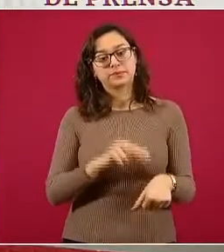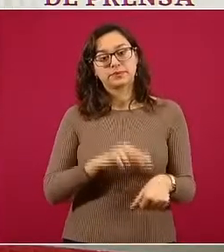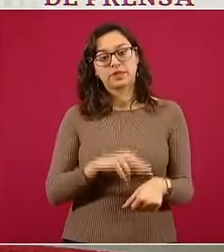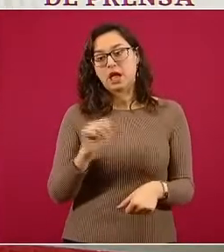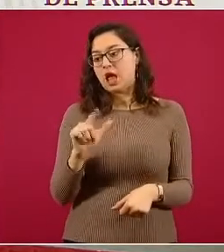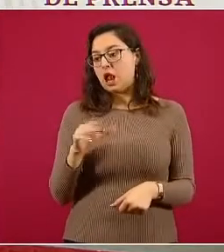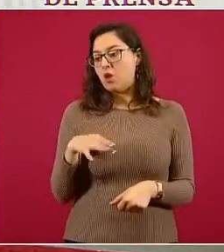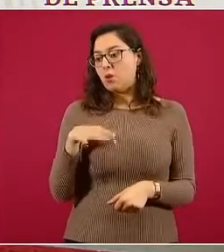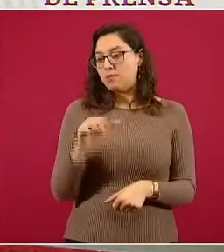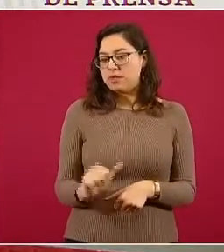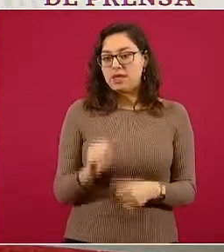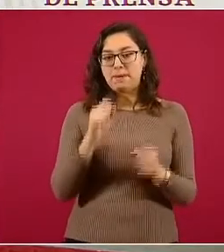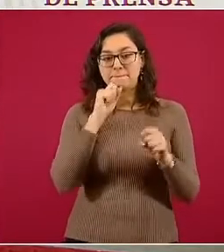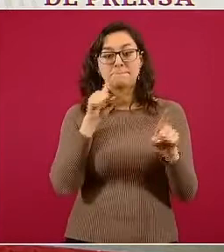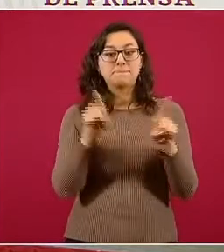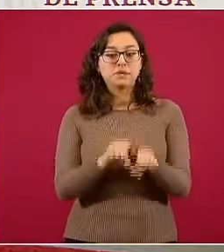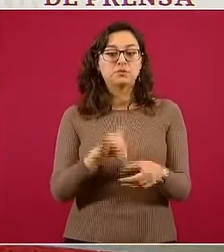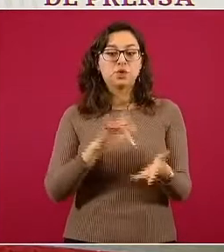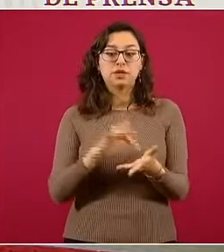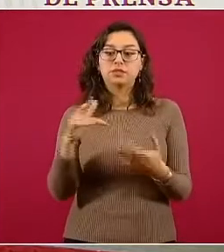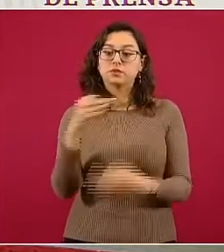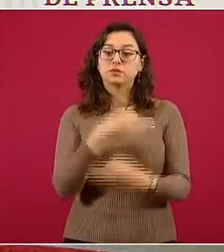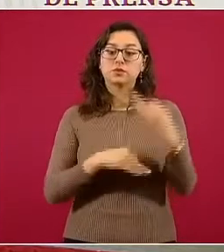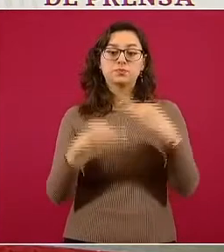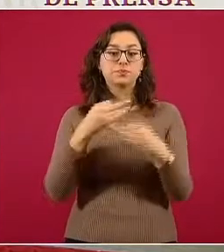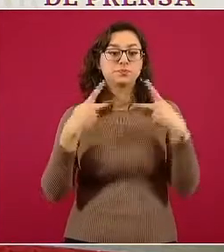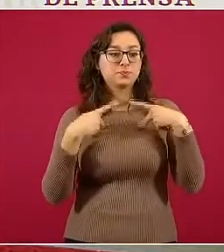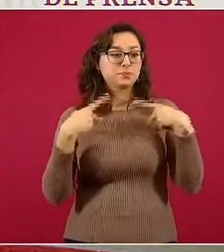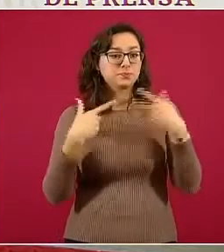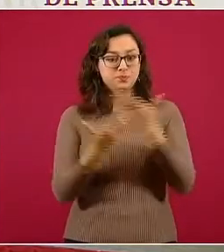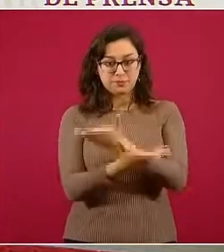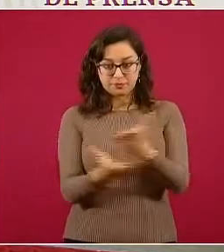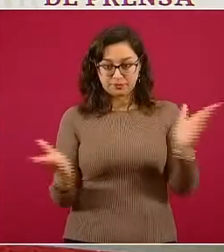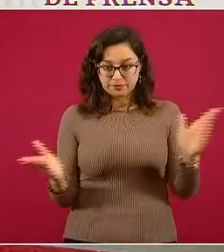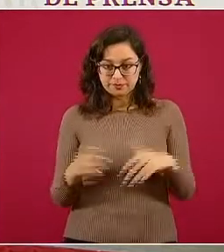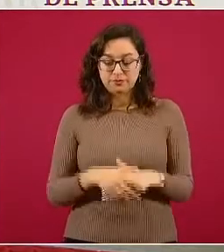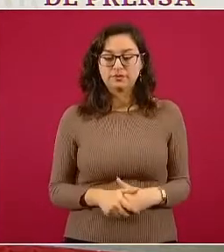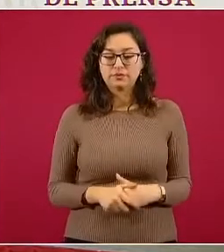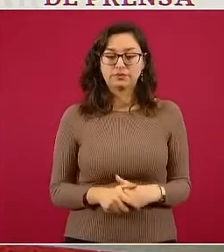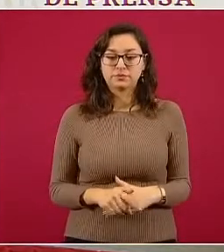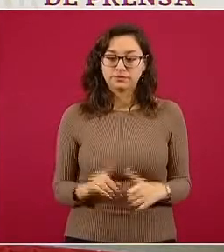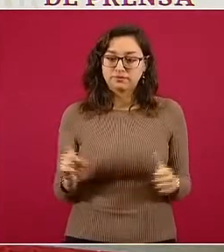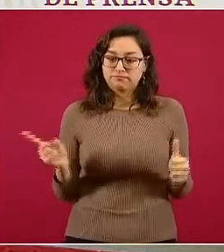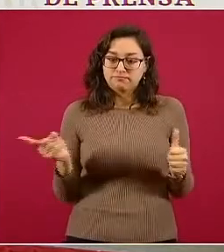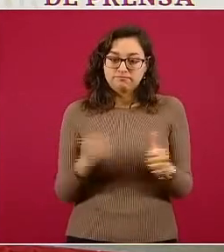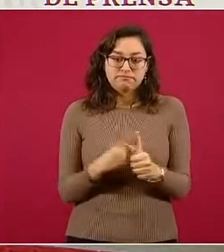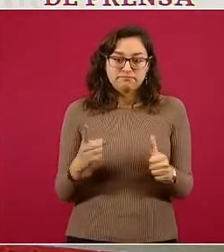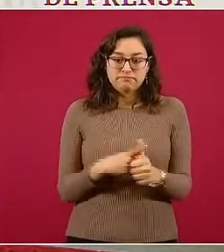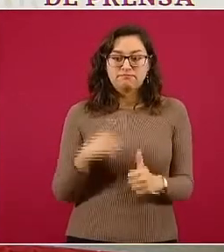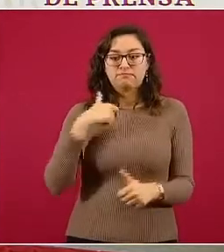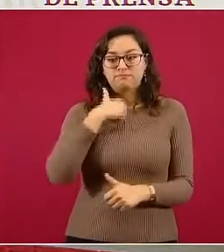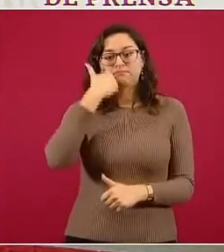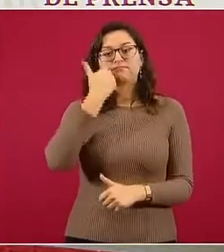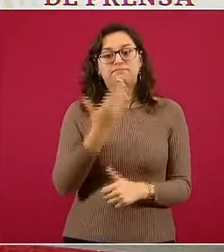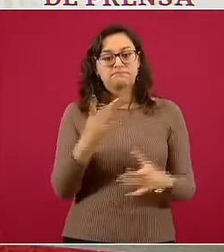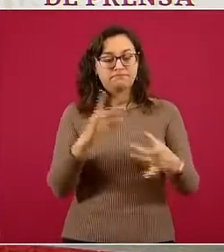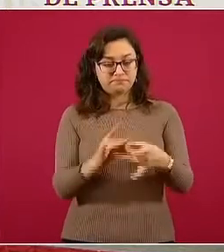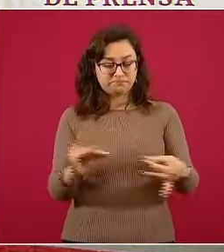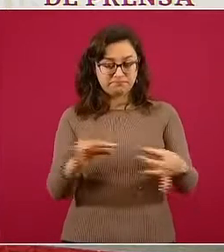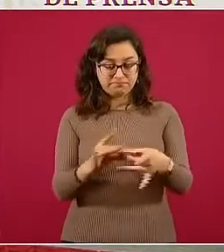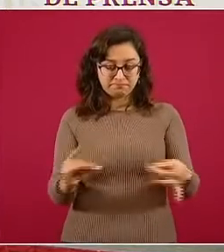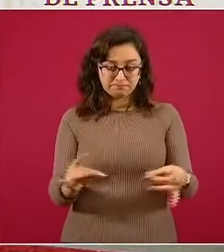y a quienes nos están viendo en esta conferencia de prensa. Lo primero que me gustaría decir, vengo aquí a